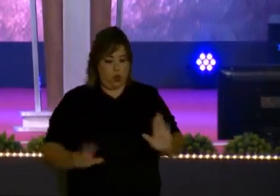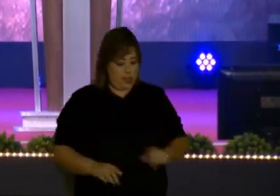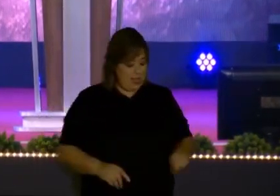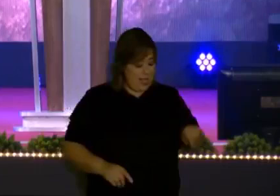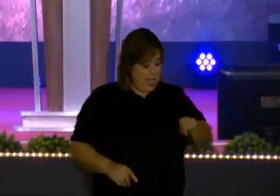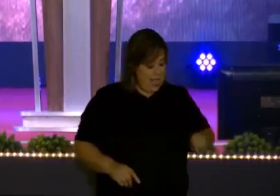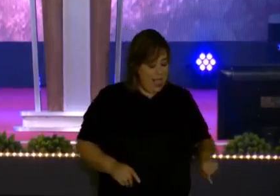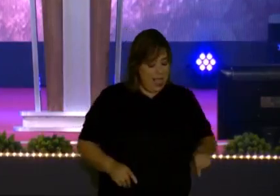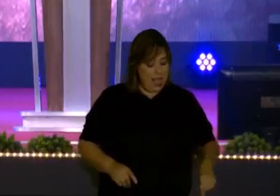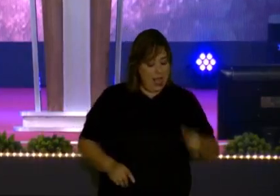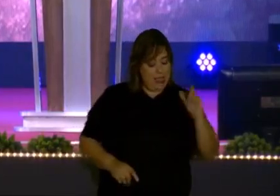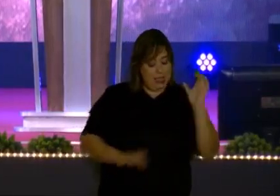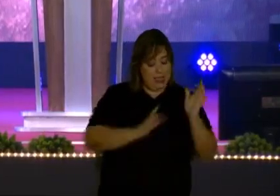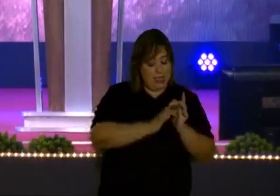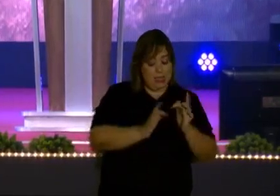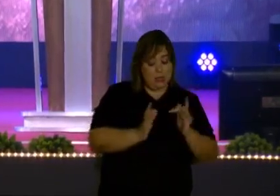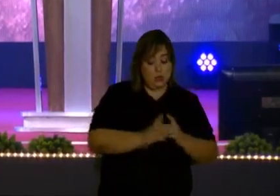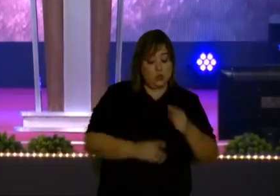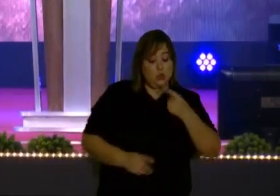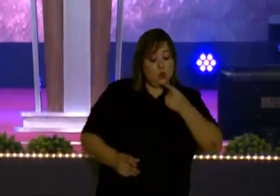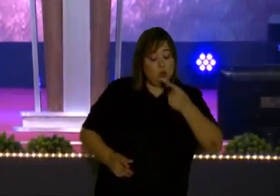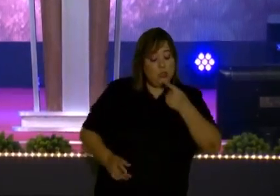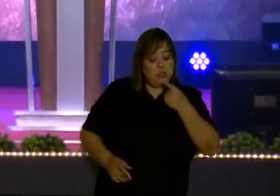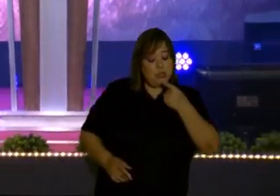viste, esto, aquello, no era como tú lo querías.